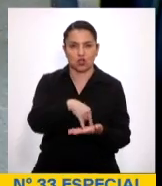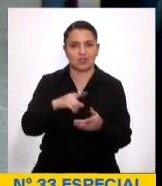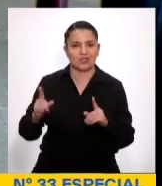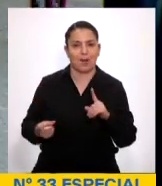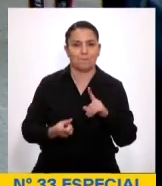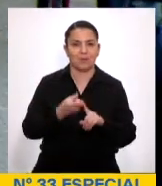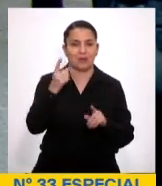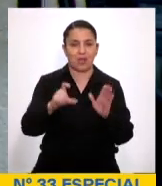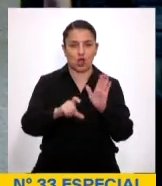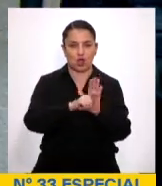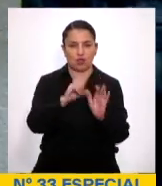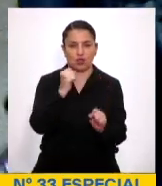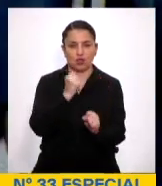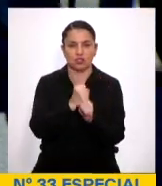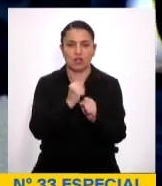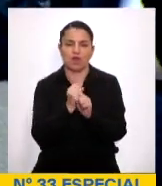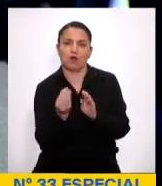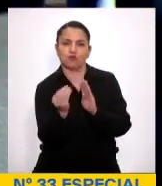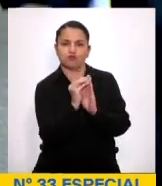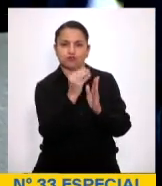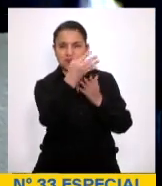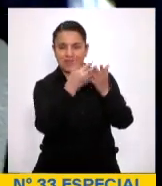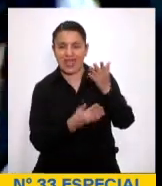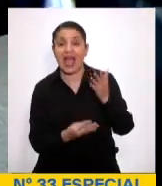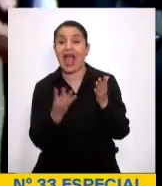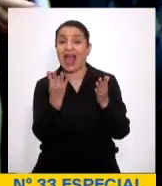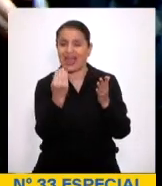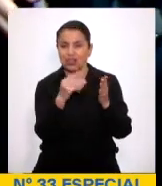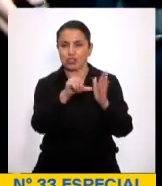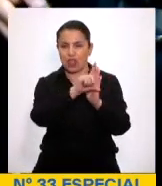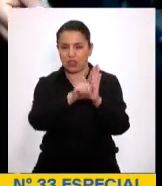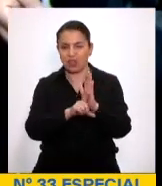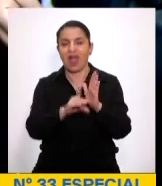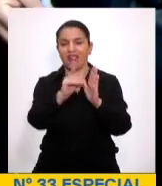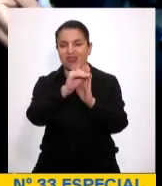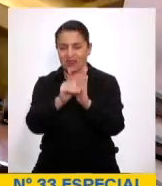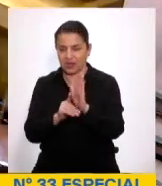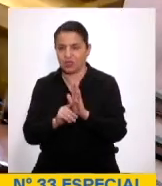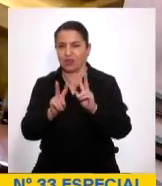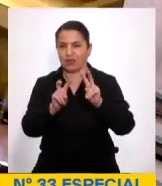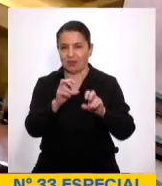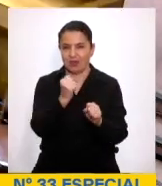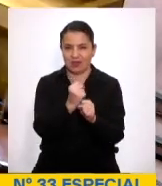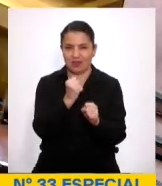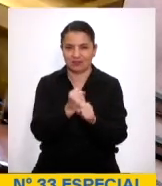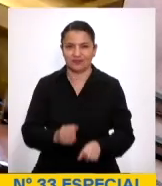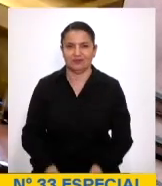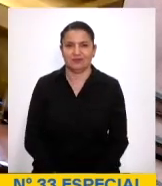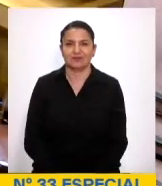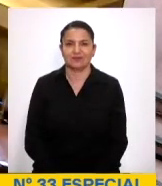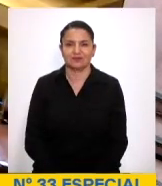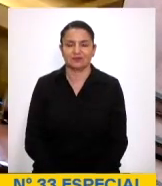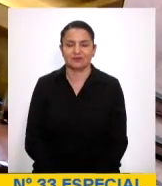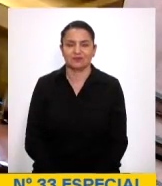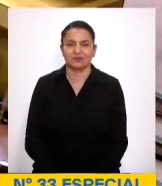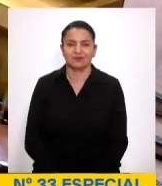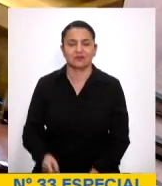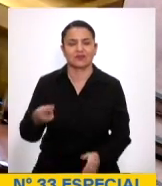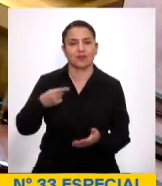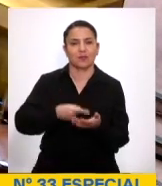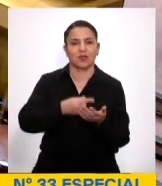código del trabajo que reunió en un solo texto 14 leyes y decretos relacionados con el trabajo desde